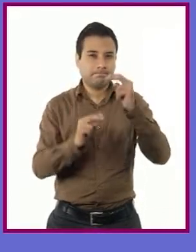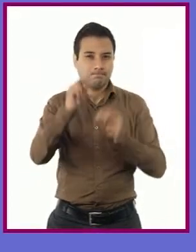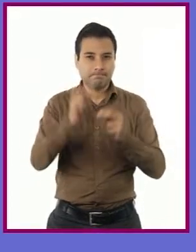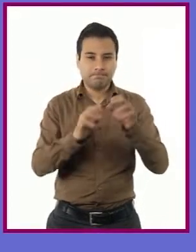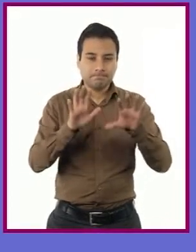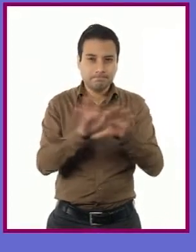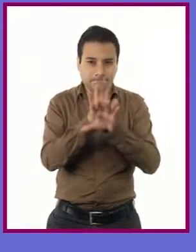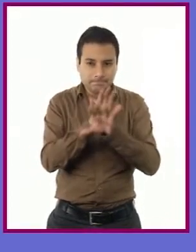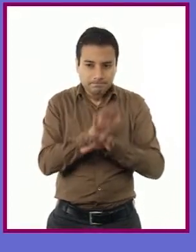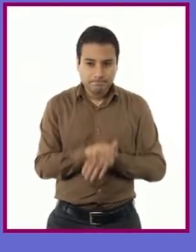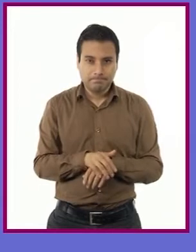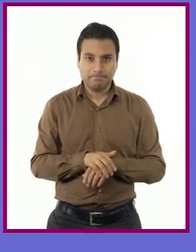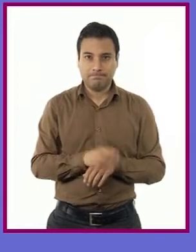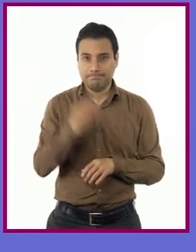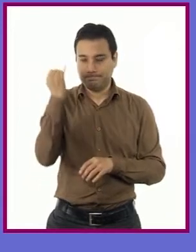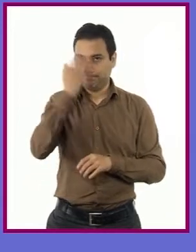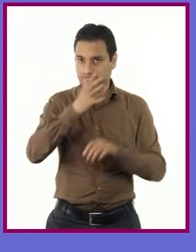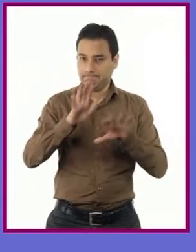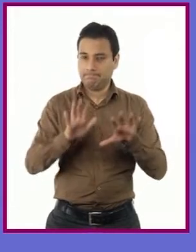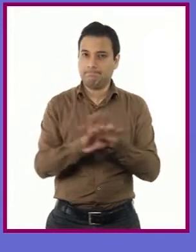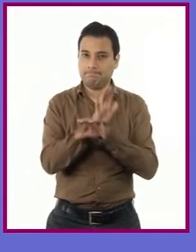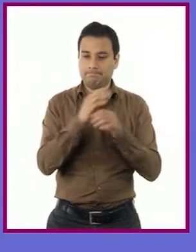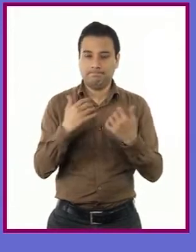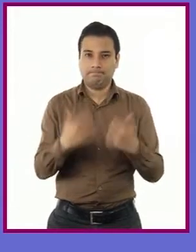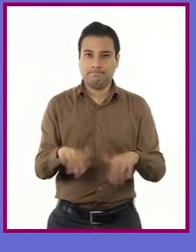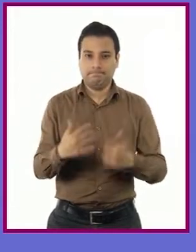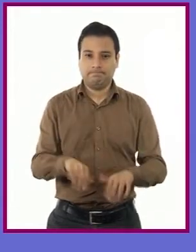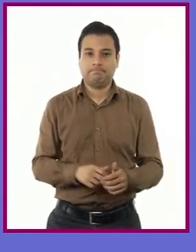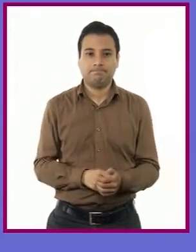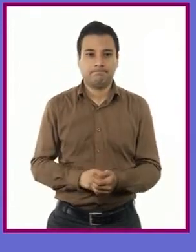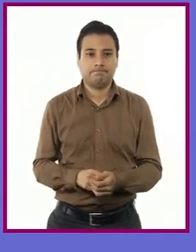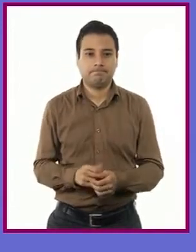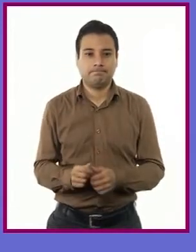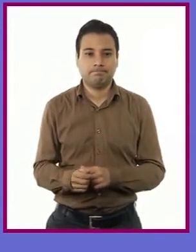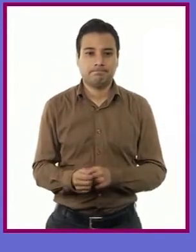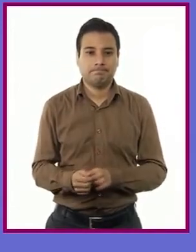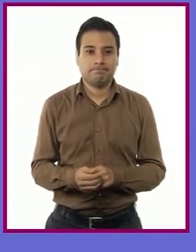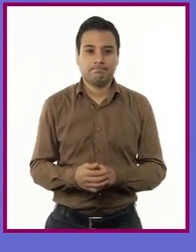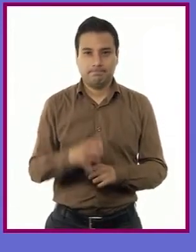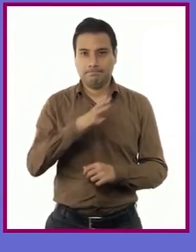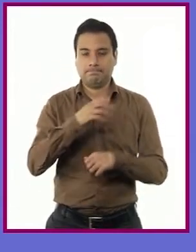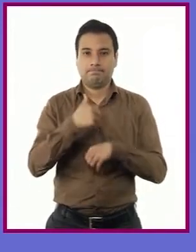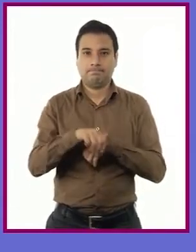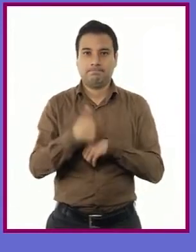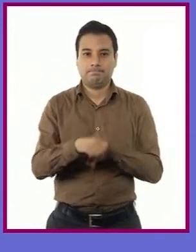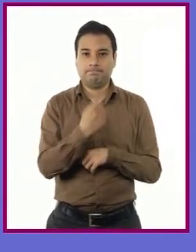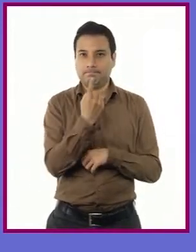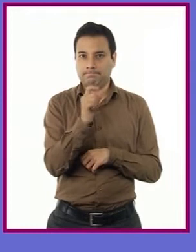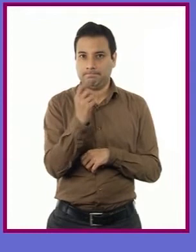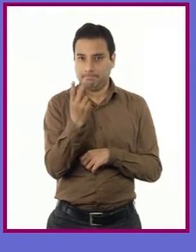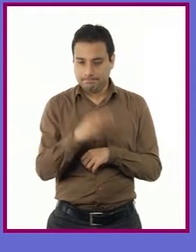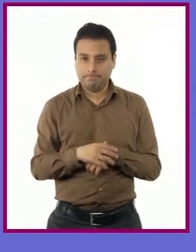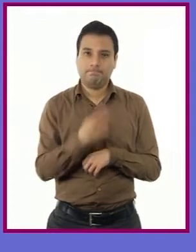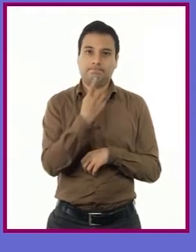y apariencia a niveles individuales de los enunciados a enumerar, de acuerdo al número del artículo.